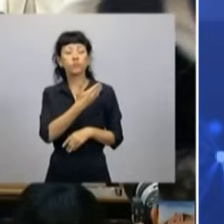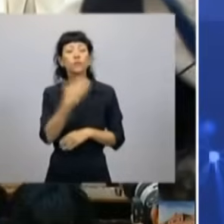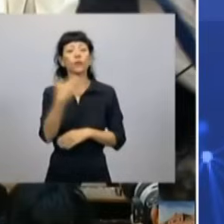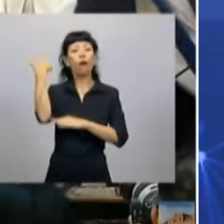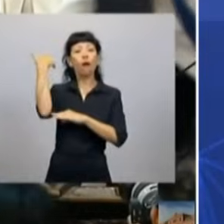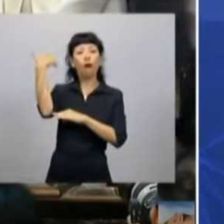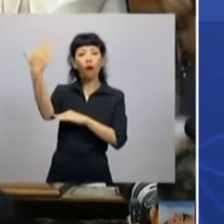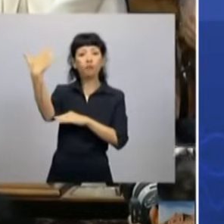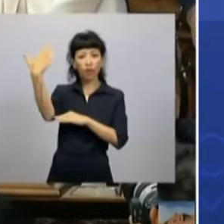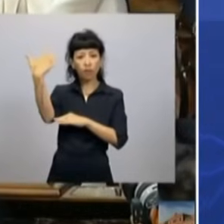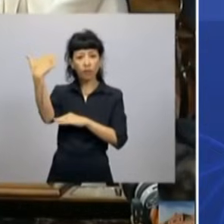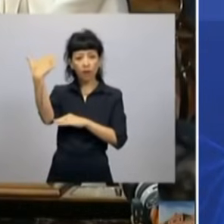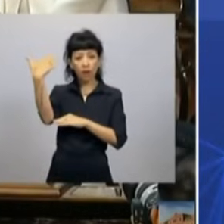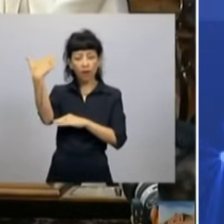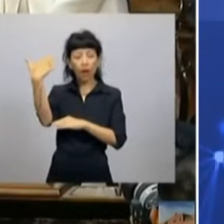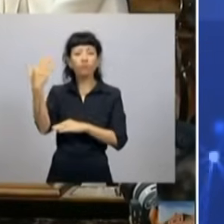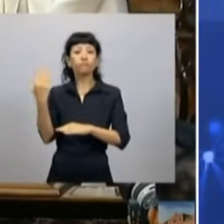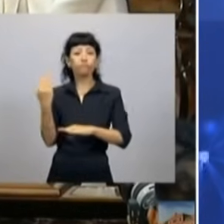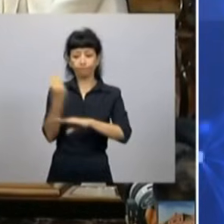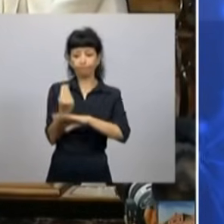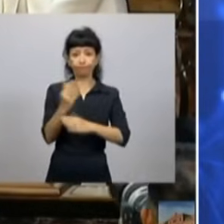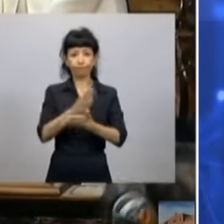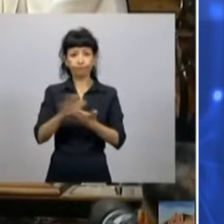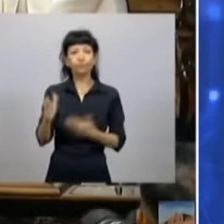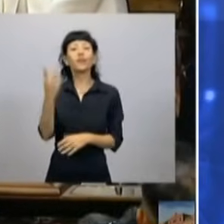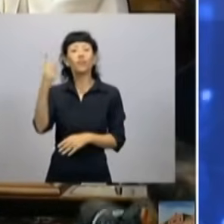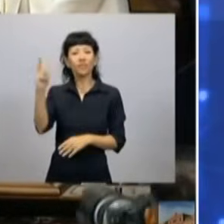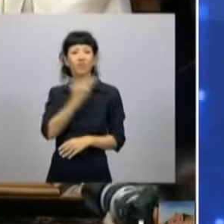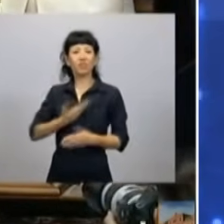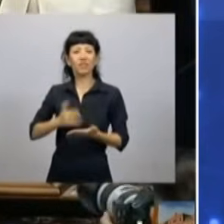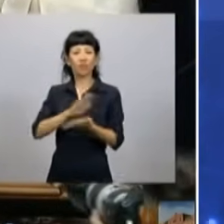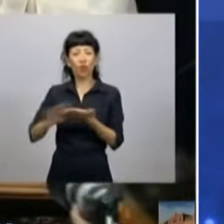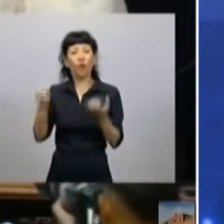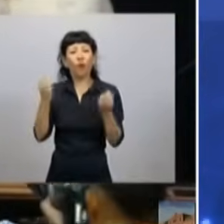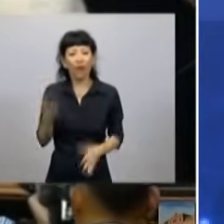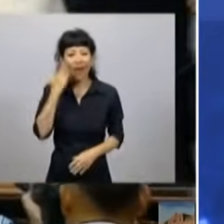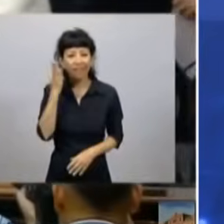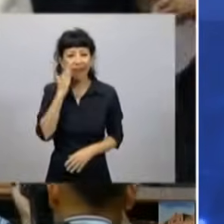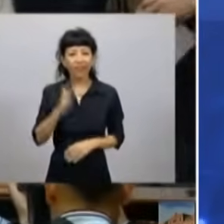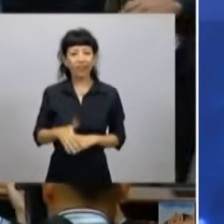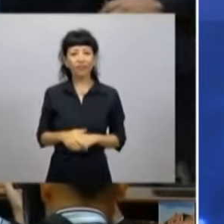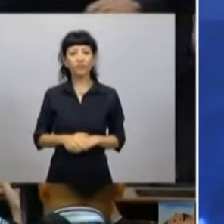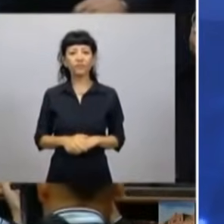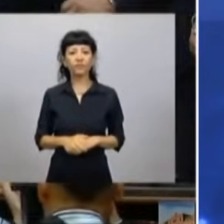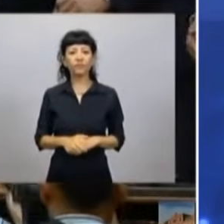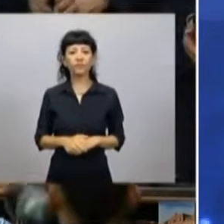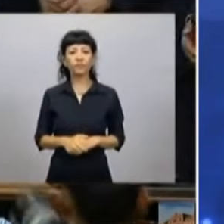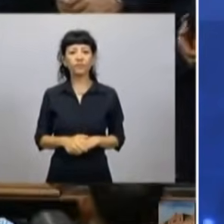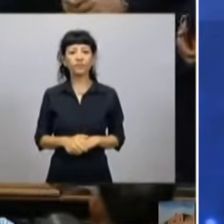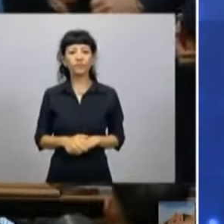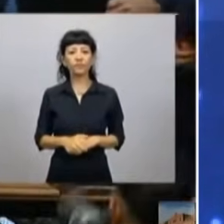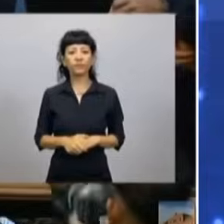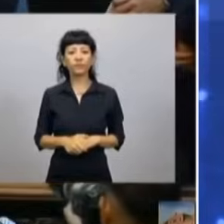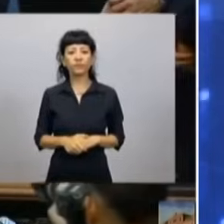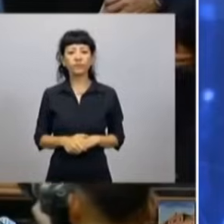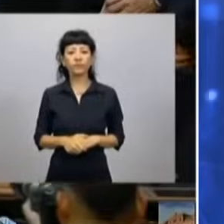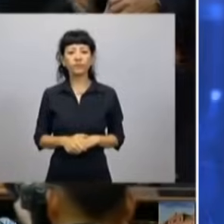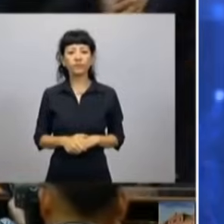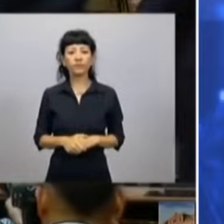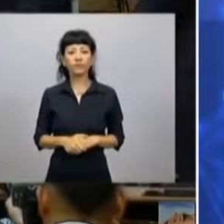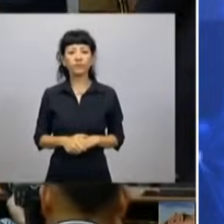que requiere el próximo tiempo. Así es. Ahora, también hay estudios que indican que se pueden hacer